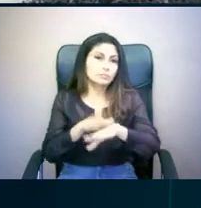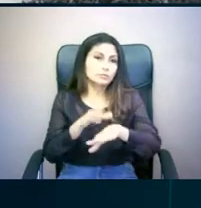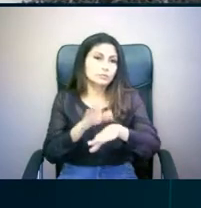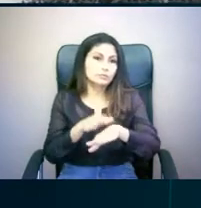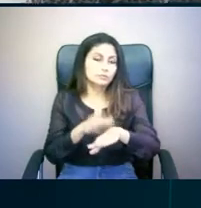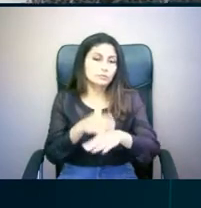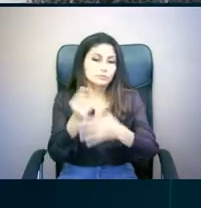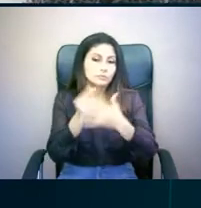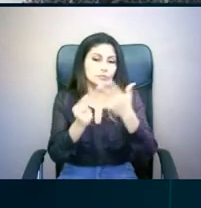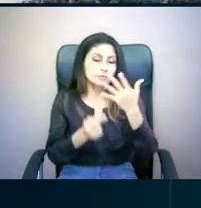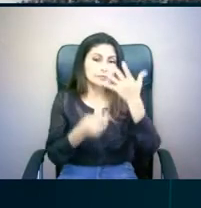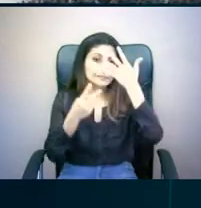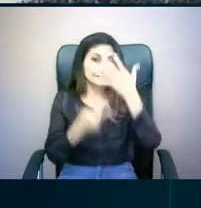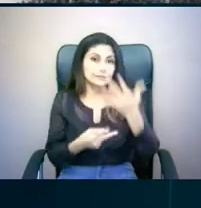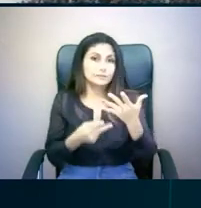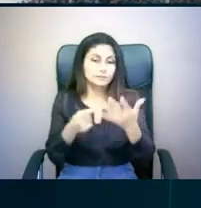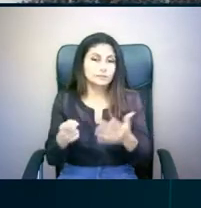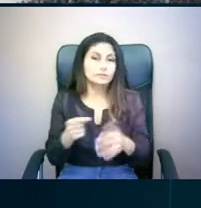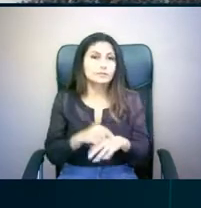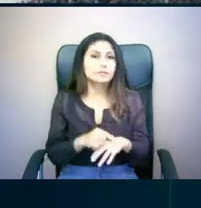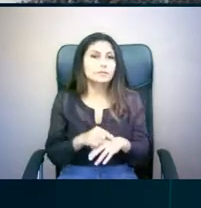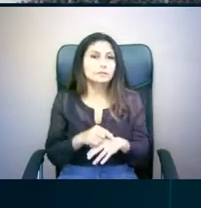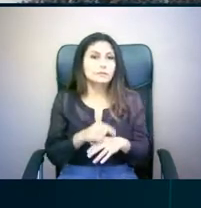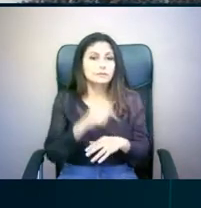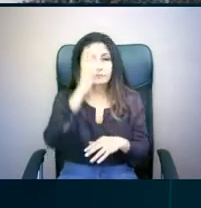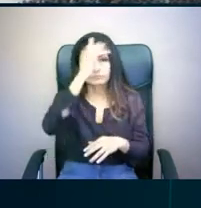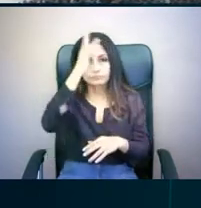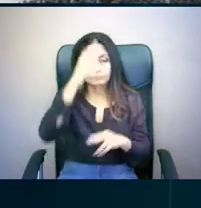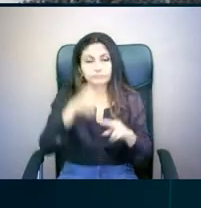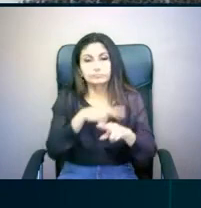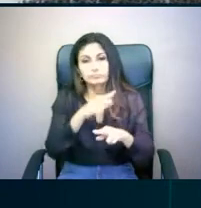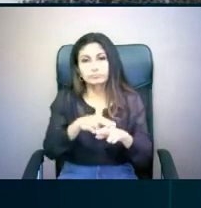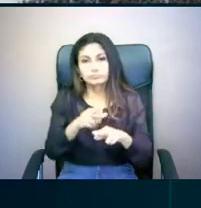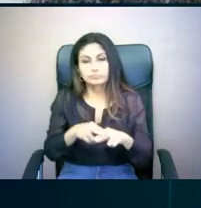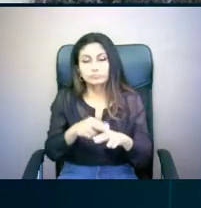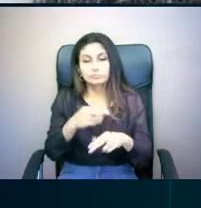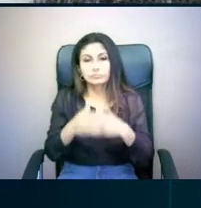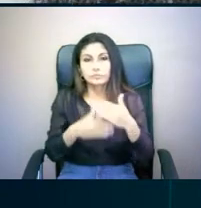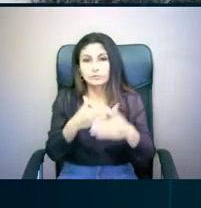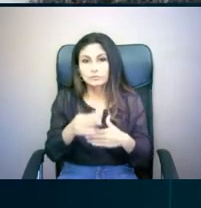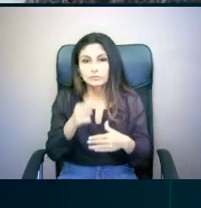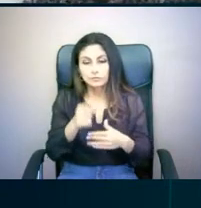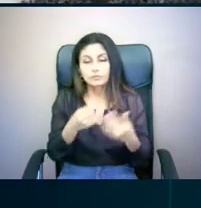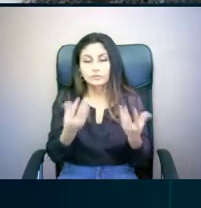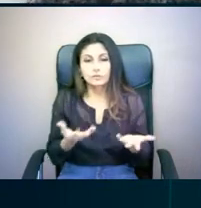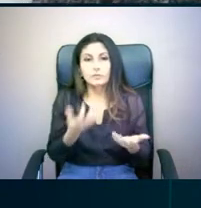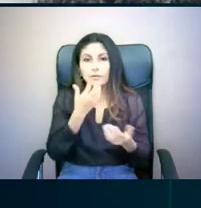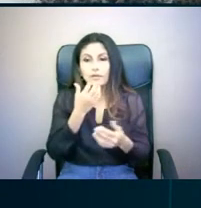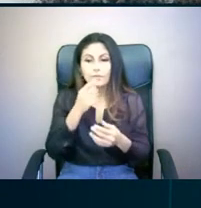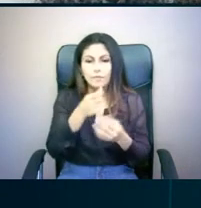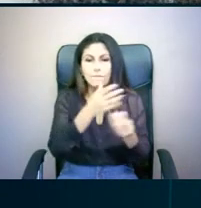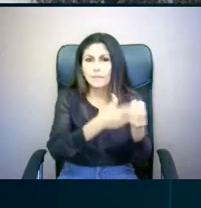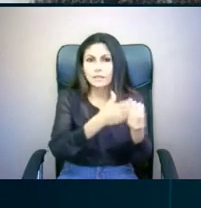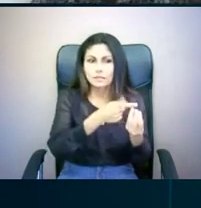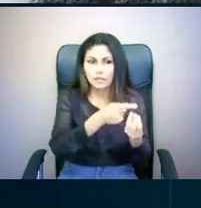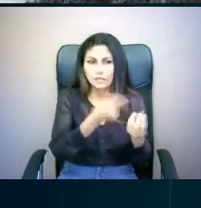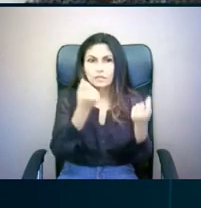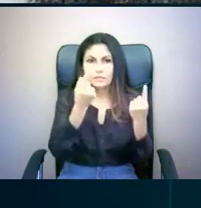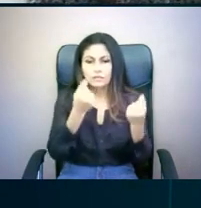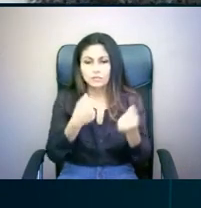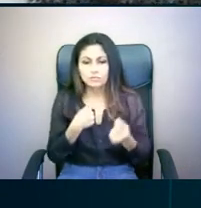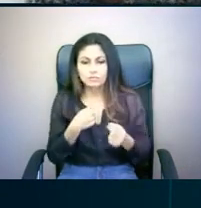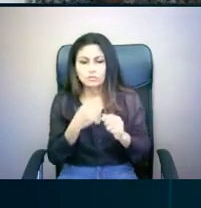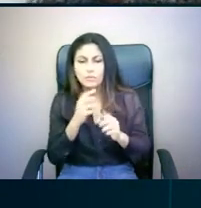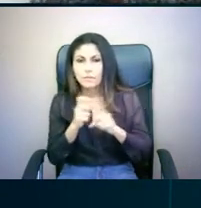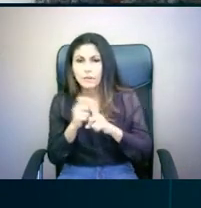o las herramientas bajo las cuales se hace el lenguaje, el procesamiento del lenguaje natural. Es decir, cómo entiende una máquina lo que yo estoy escribiendo, cómo es